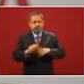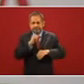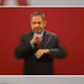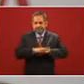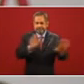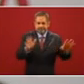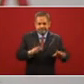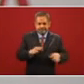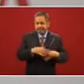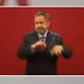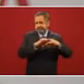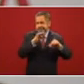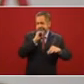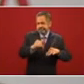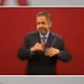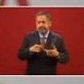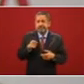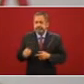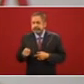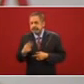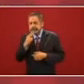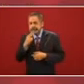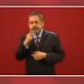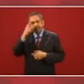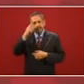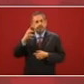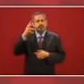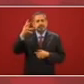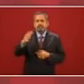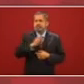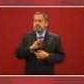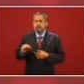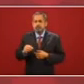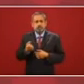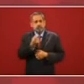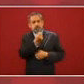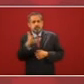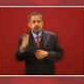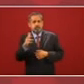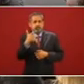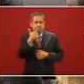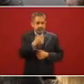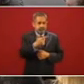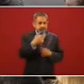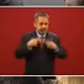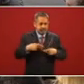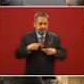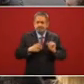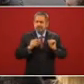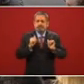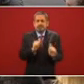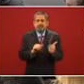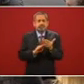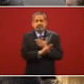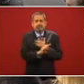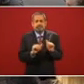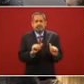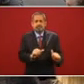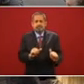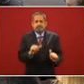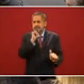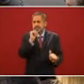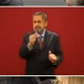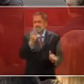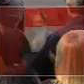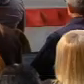de trascendencia, nos va a dejar a casi 7 de cada 10 protegidos contra el virus, y ya no vamos a